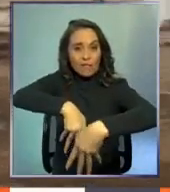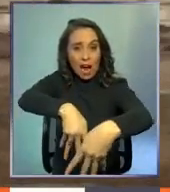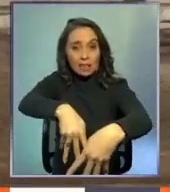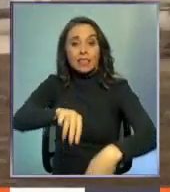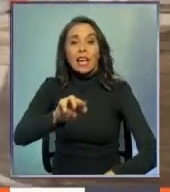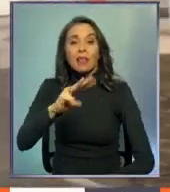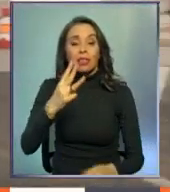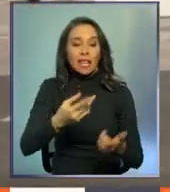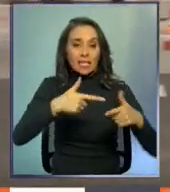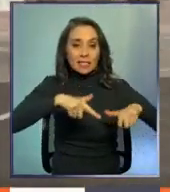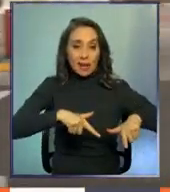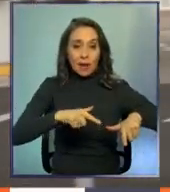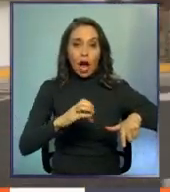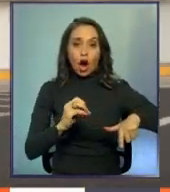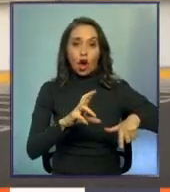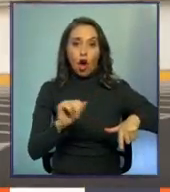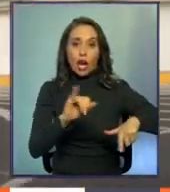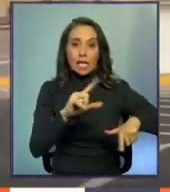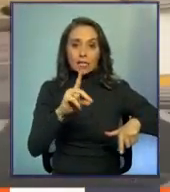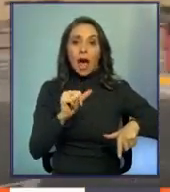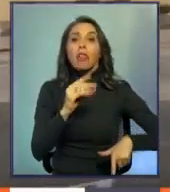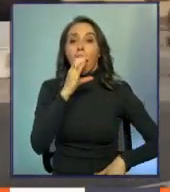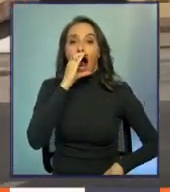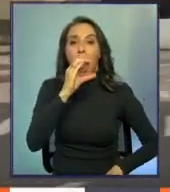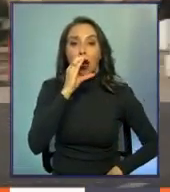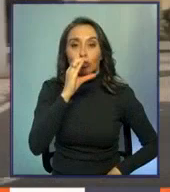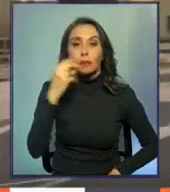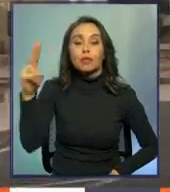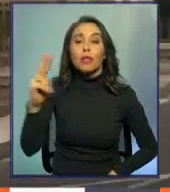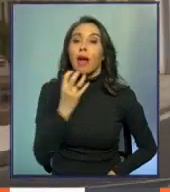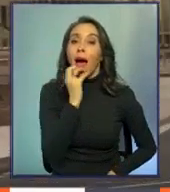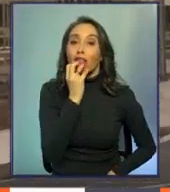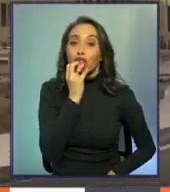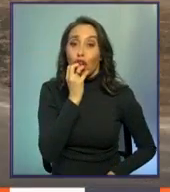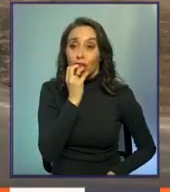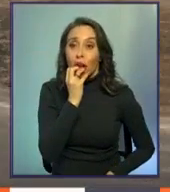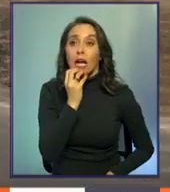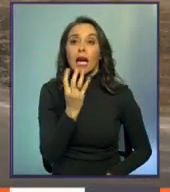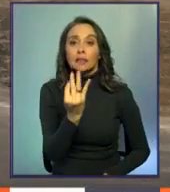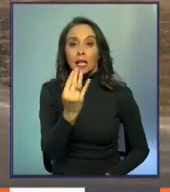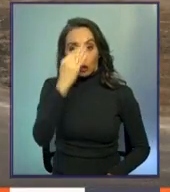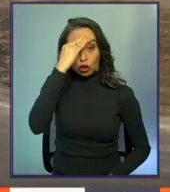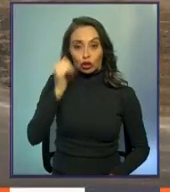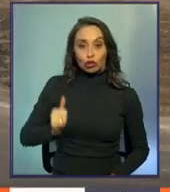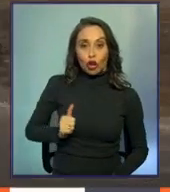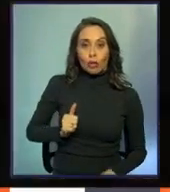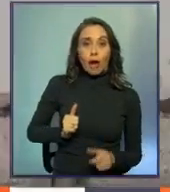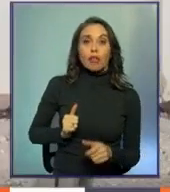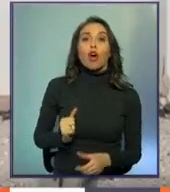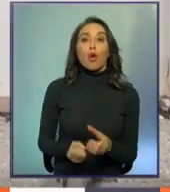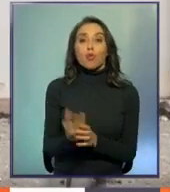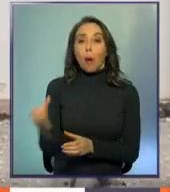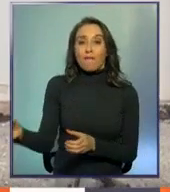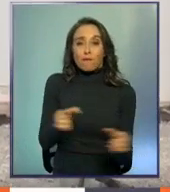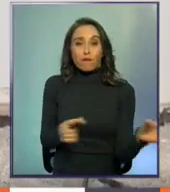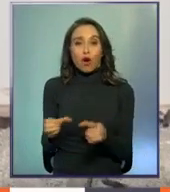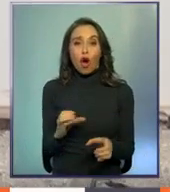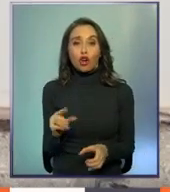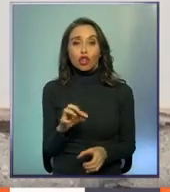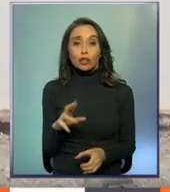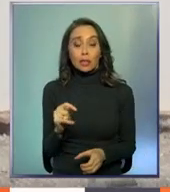tercera brigada acorazada La Concepción de Antofagasta realizaron a 14 soldados conscriptos.